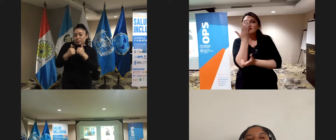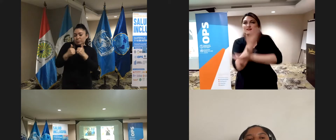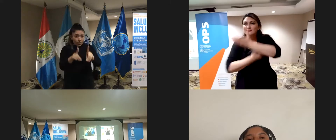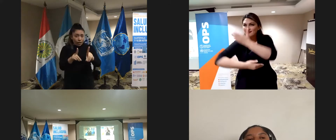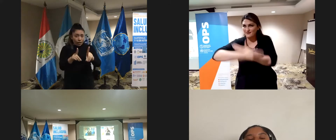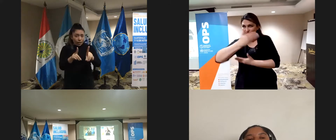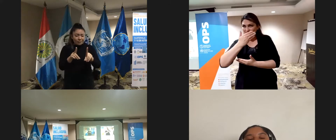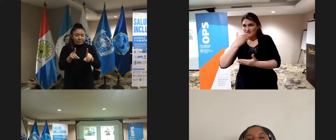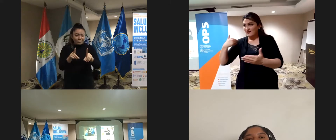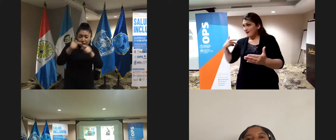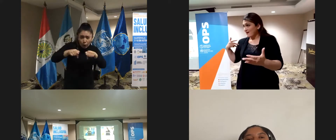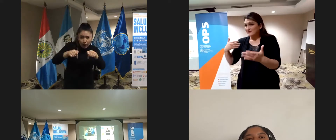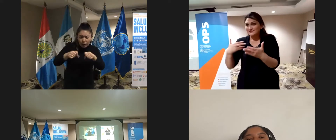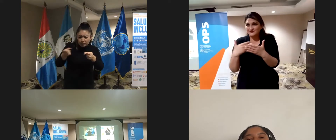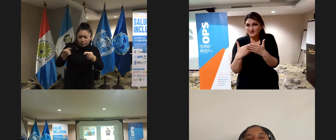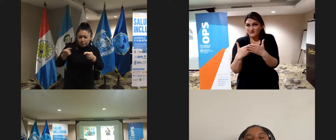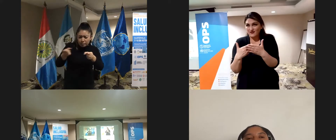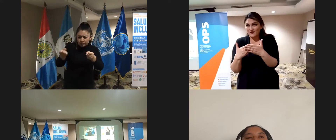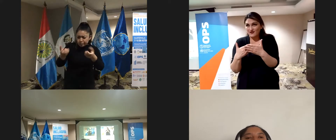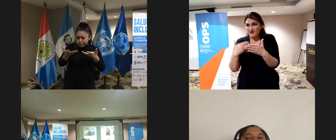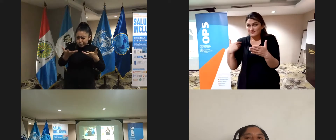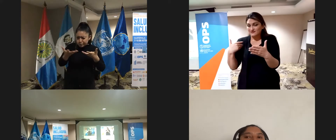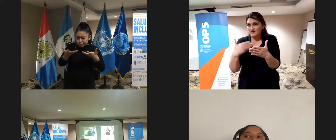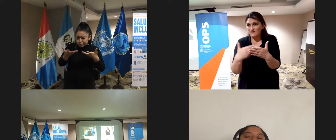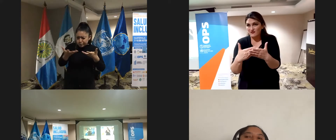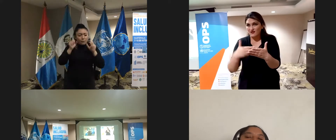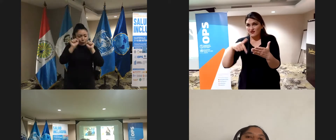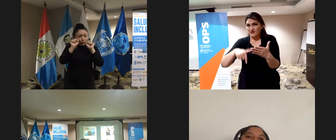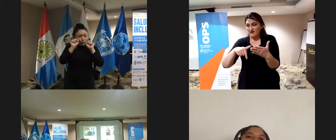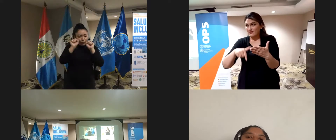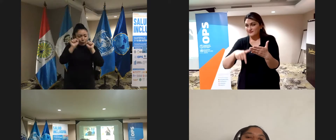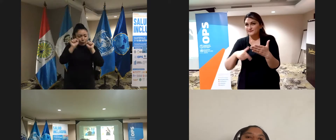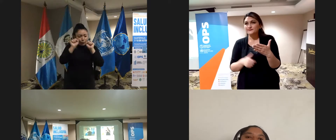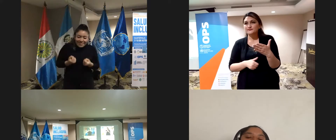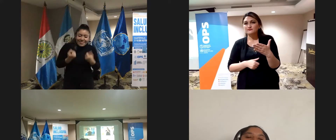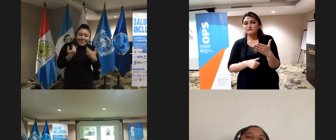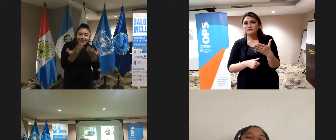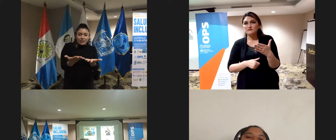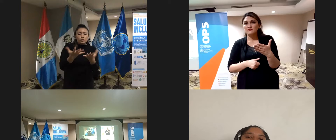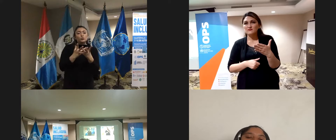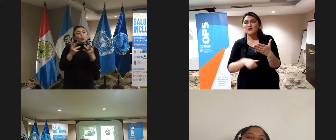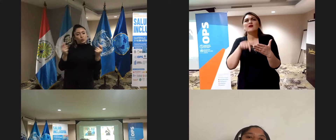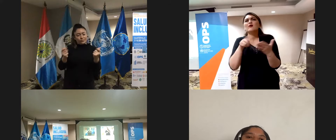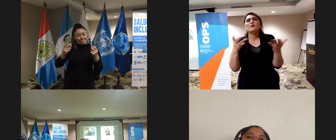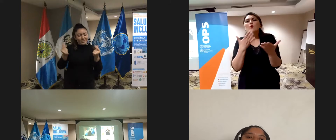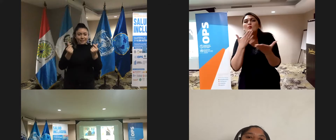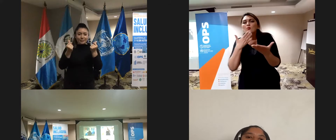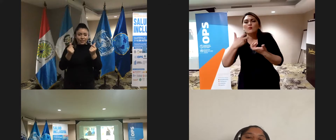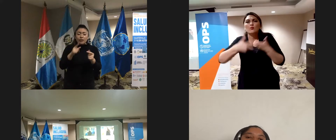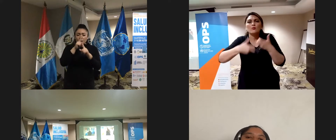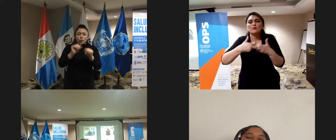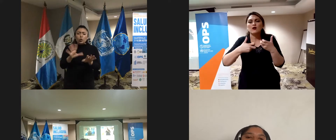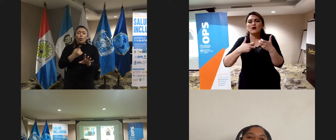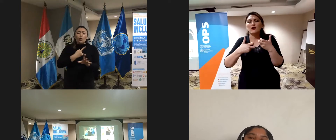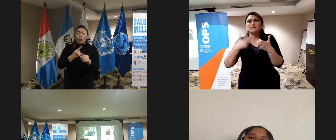hasta el momento nos ha ayudado a que podamos darle solución inmediata, no a